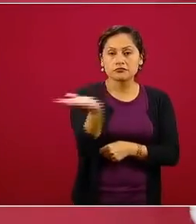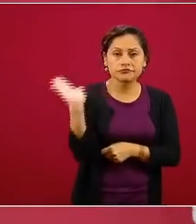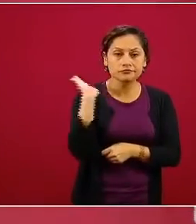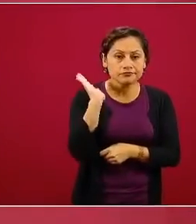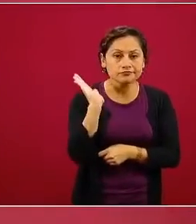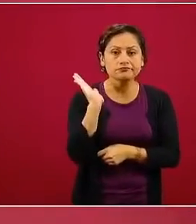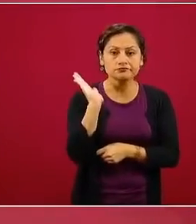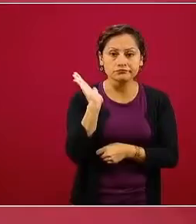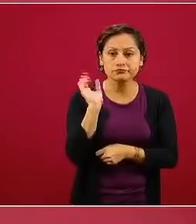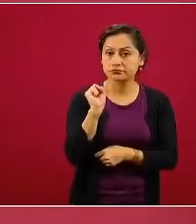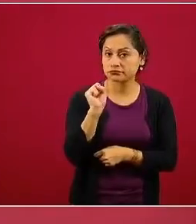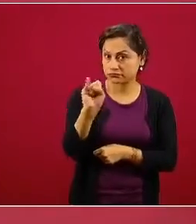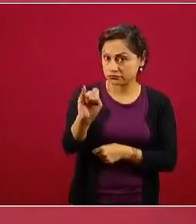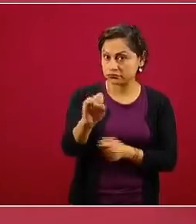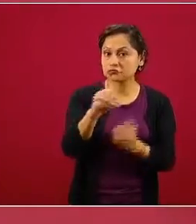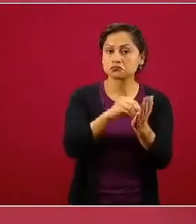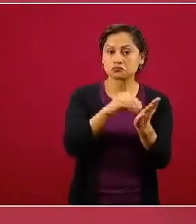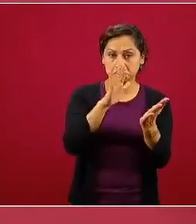Sí,